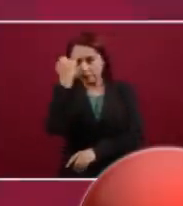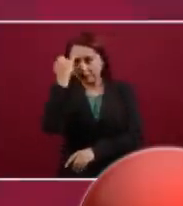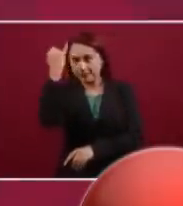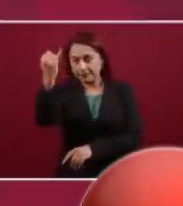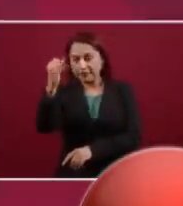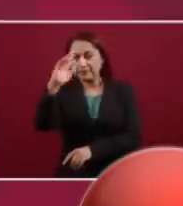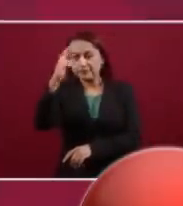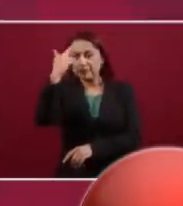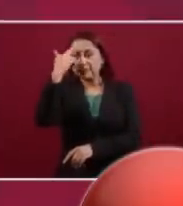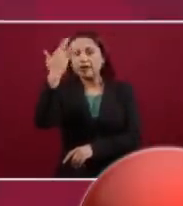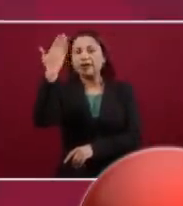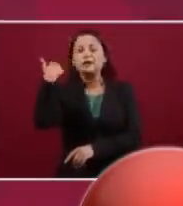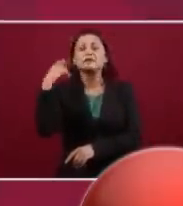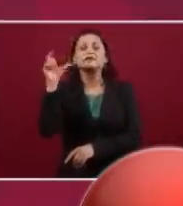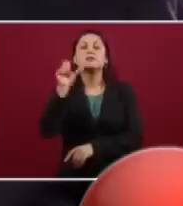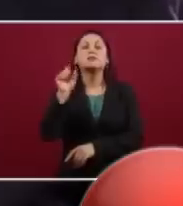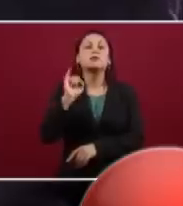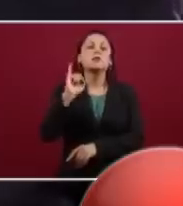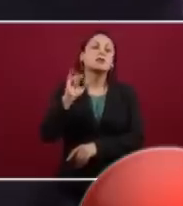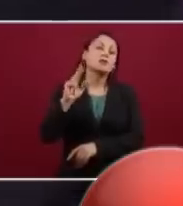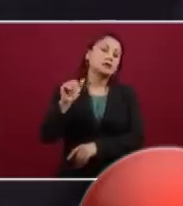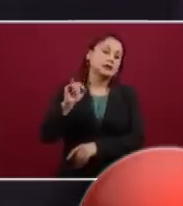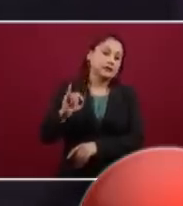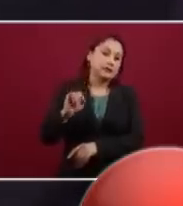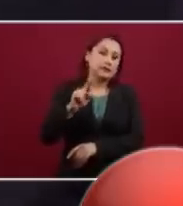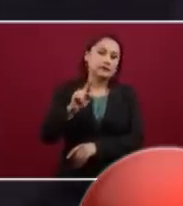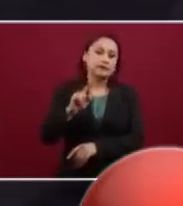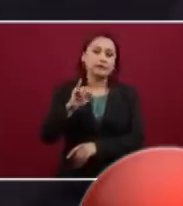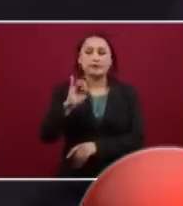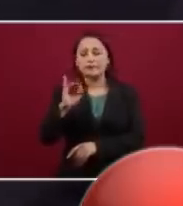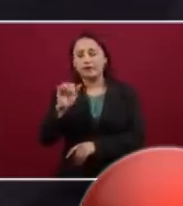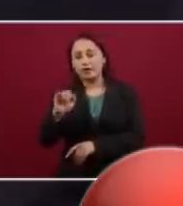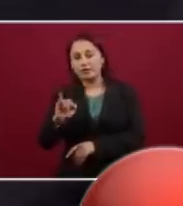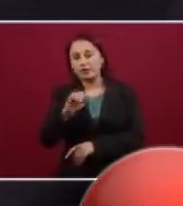Transparencia, o sea, en